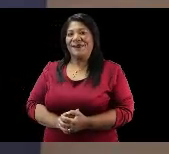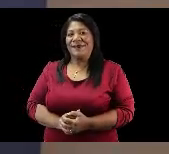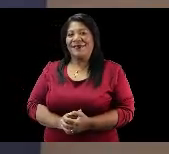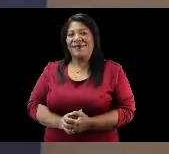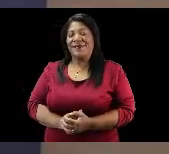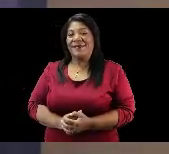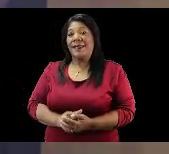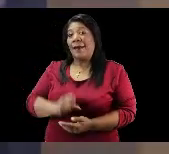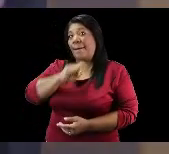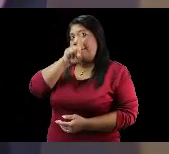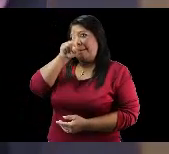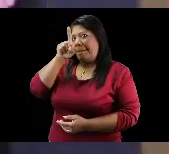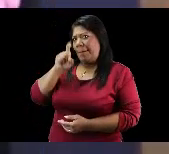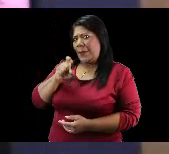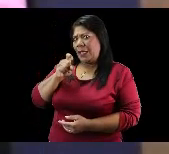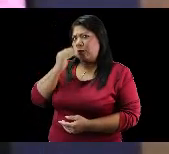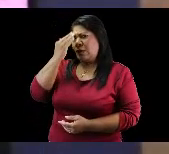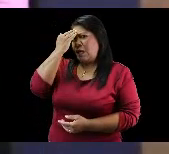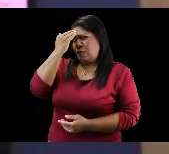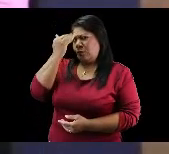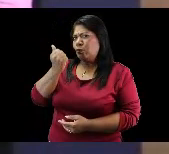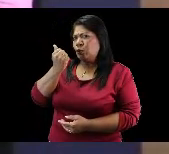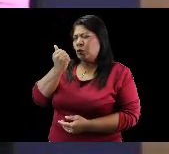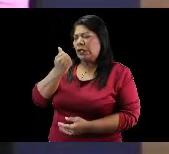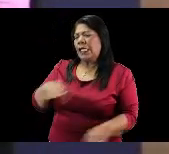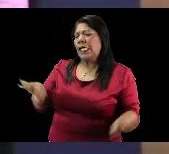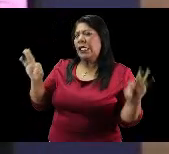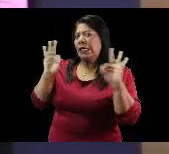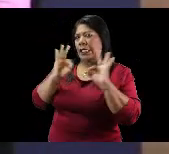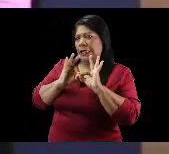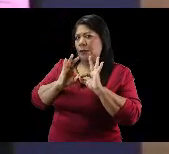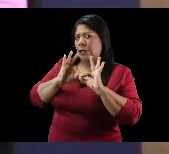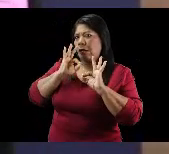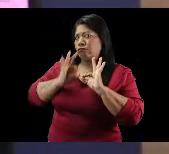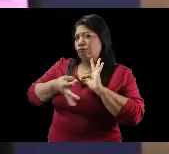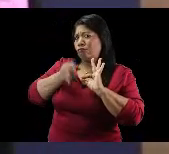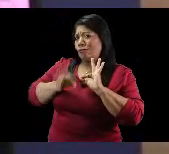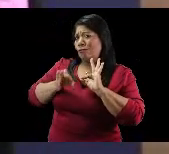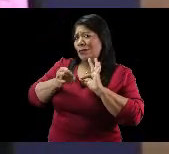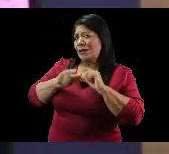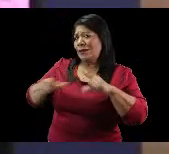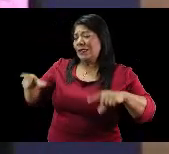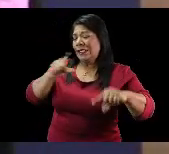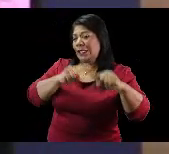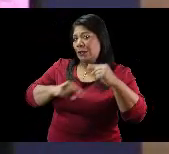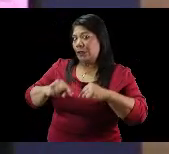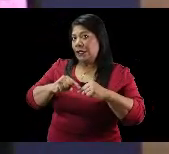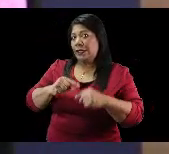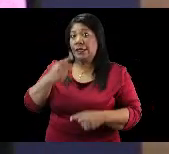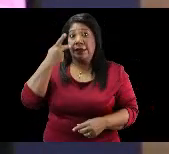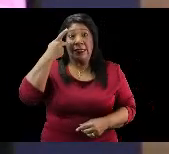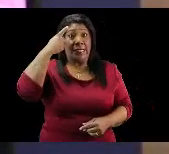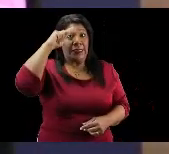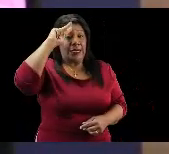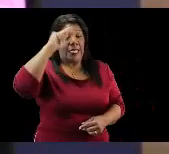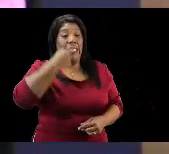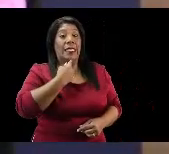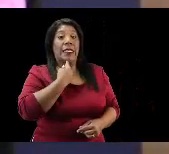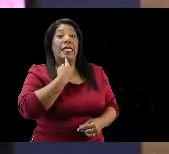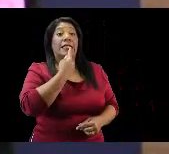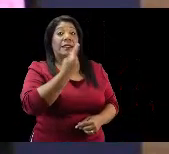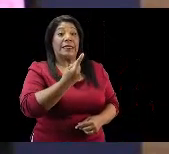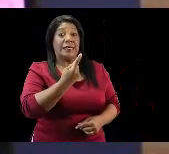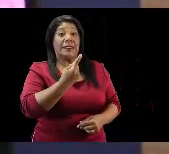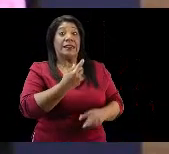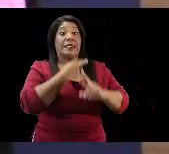Ok. ¿Por qué es importante la interpretación del lenguaje de señas? Es